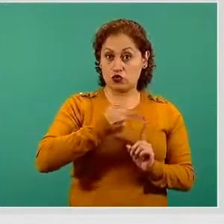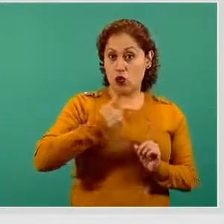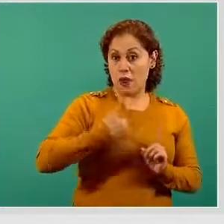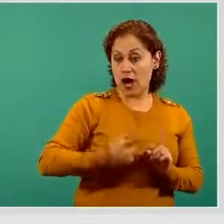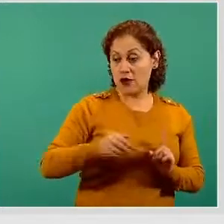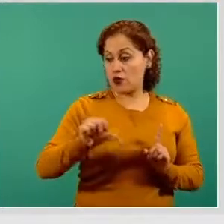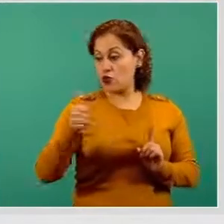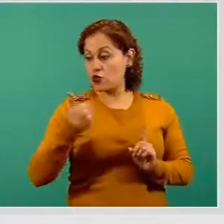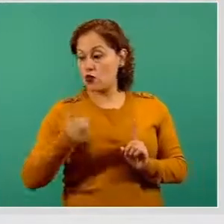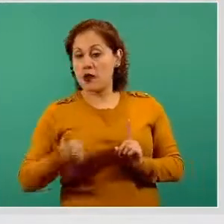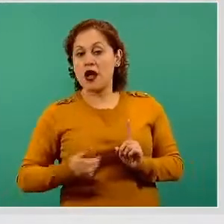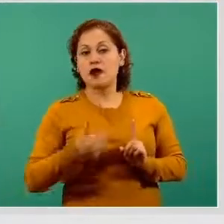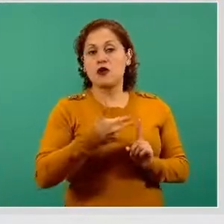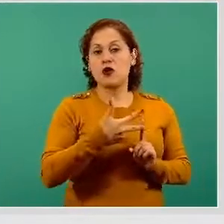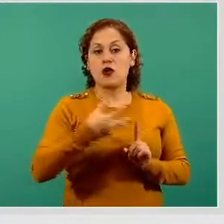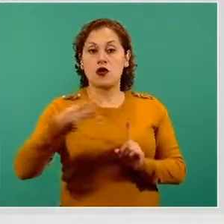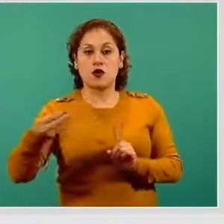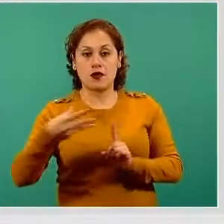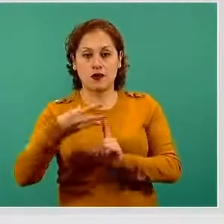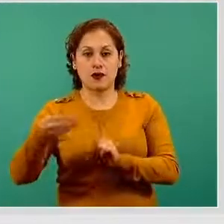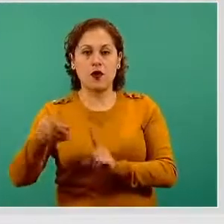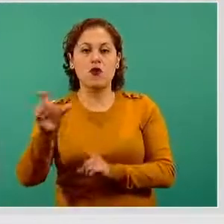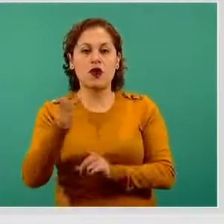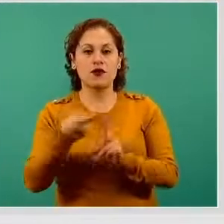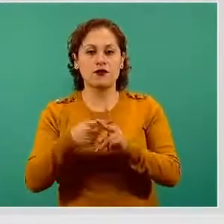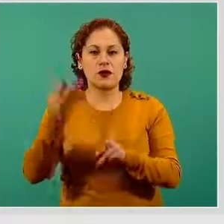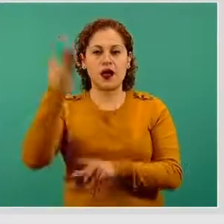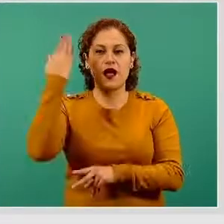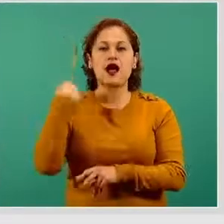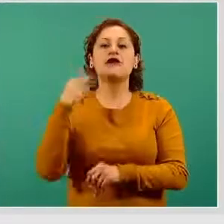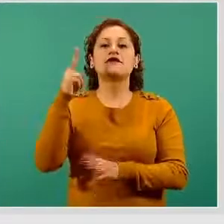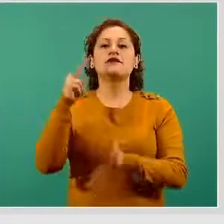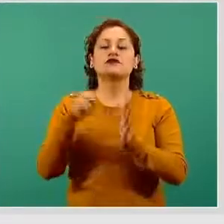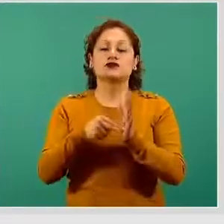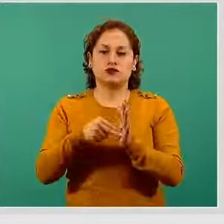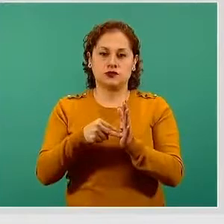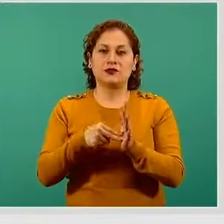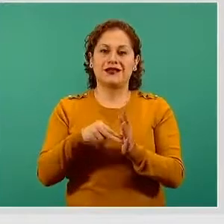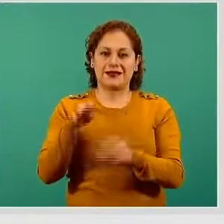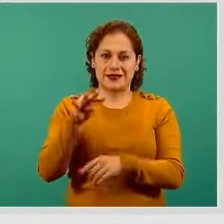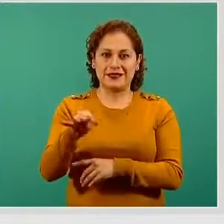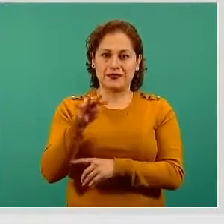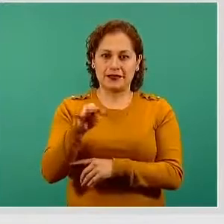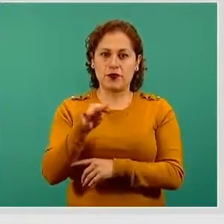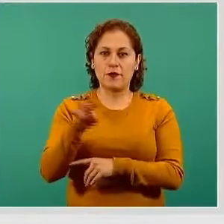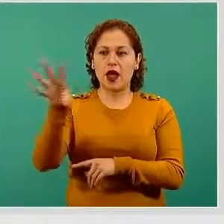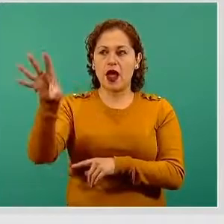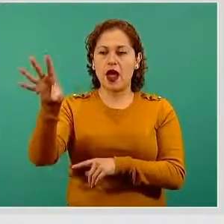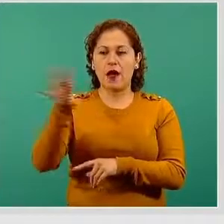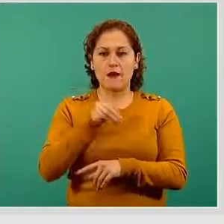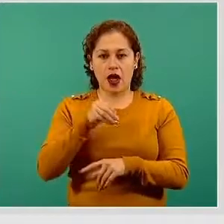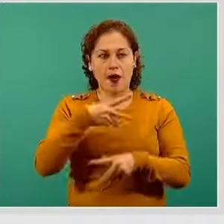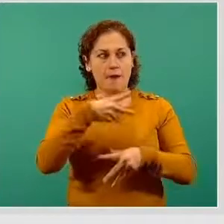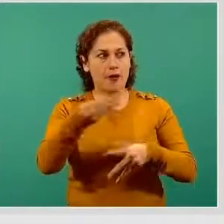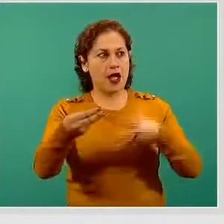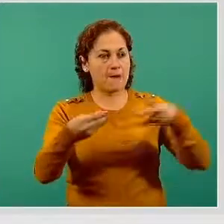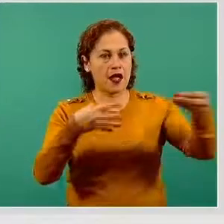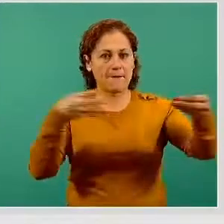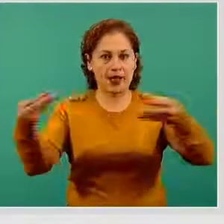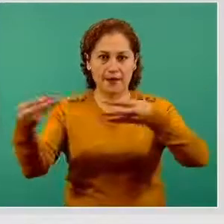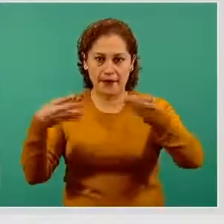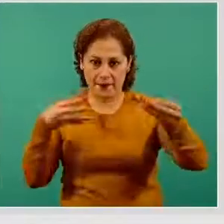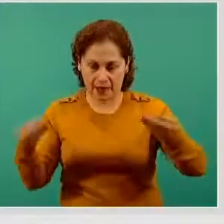del 2019 y empieza a través de estos mecanismos una transmisión? Pues bueno, es precisamente como vemos